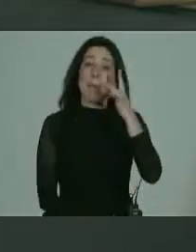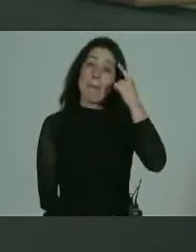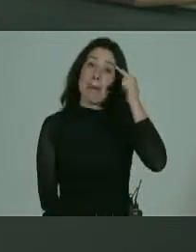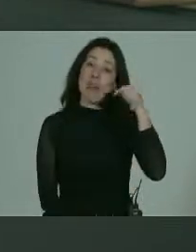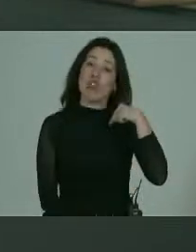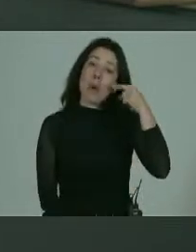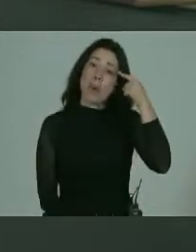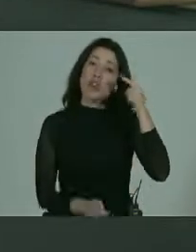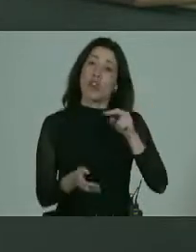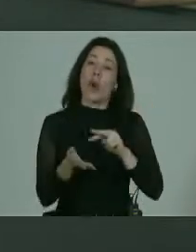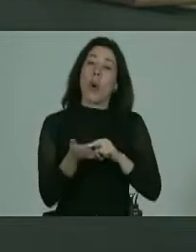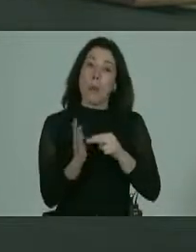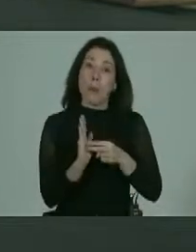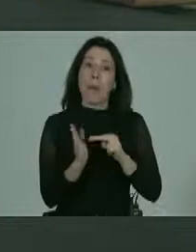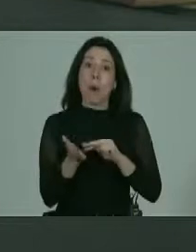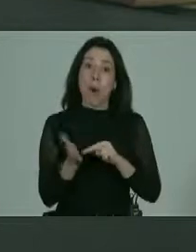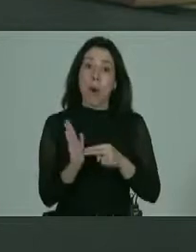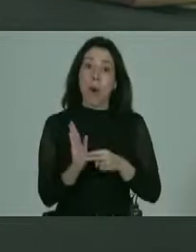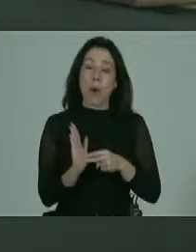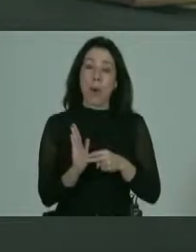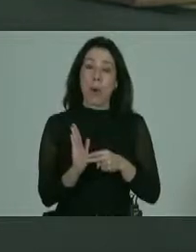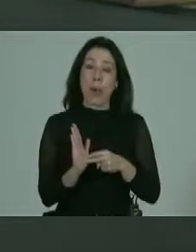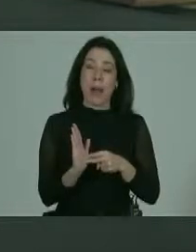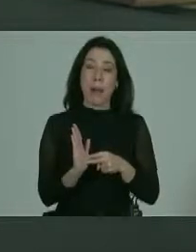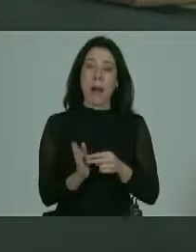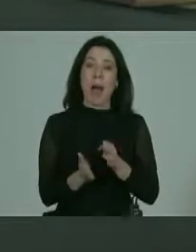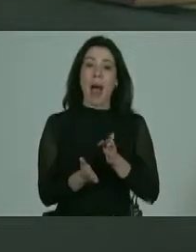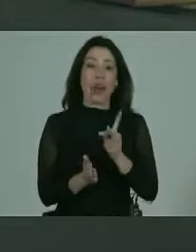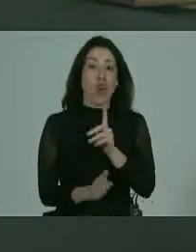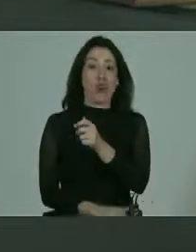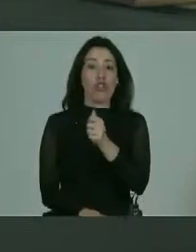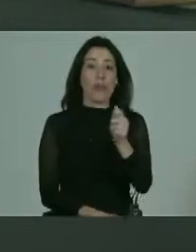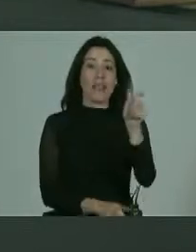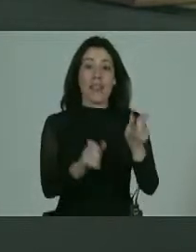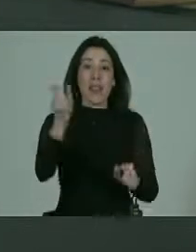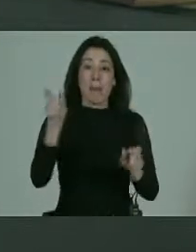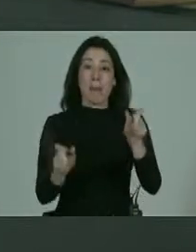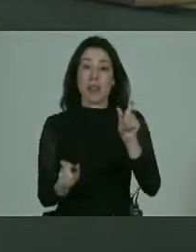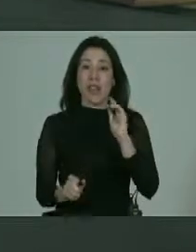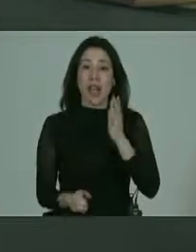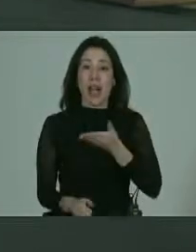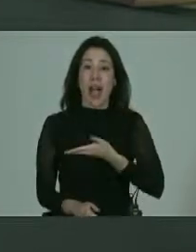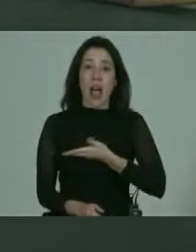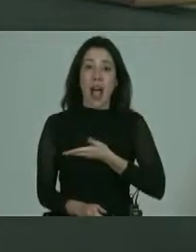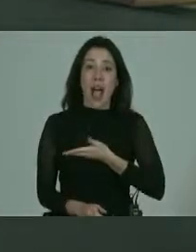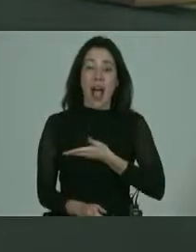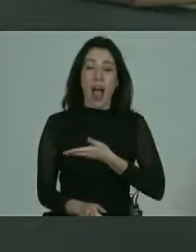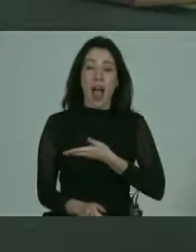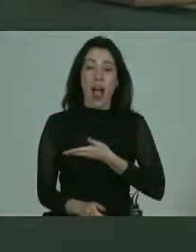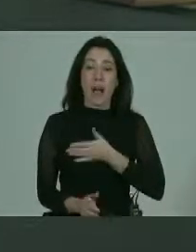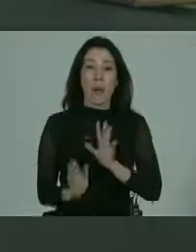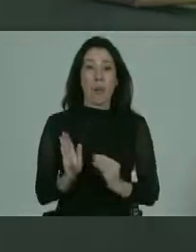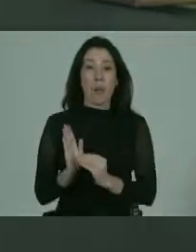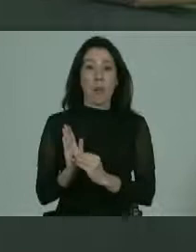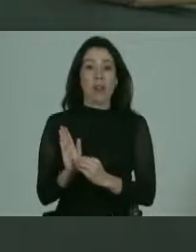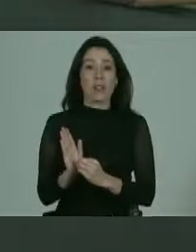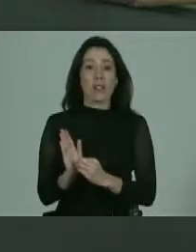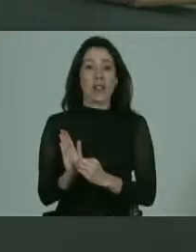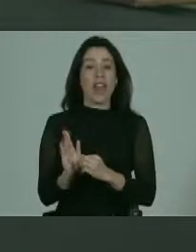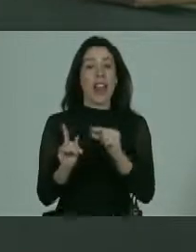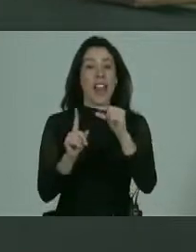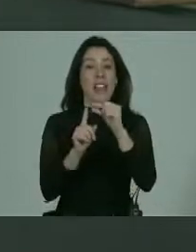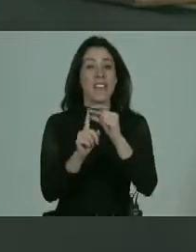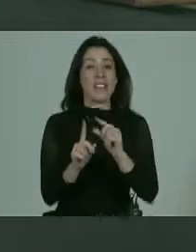yo pienso que es una problemática de no sólo de las personas que tienen que estén consideradas dentro de la definición